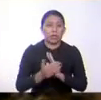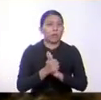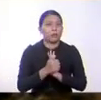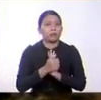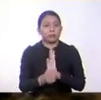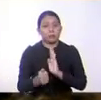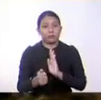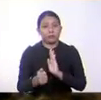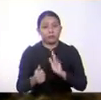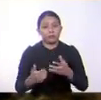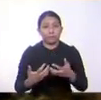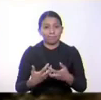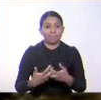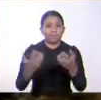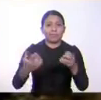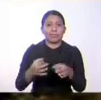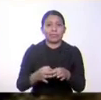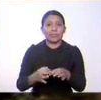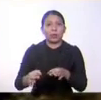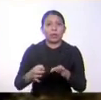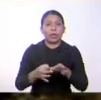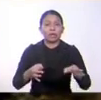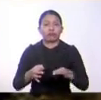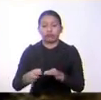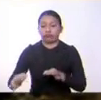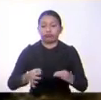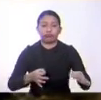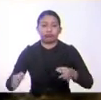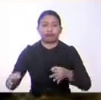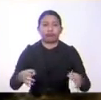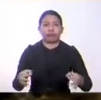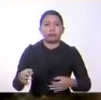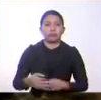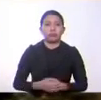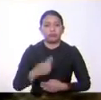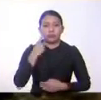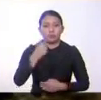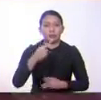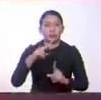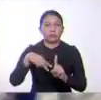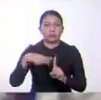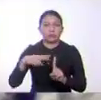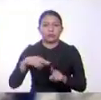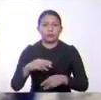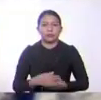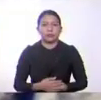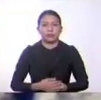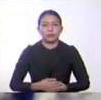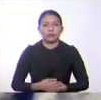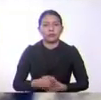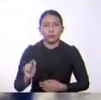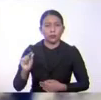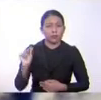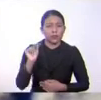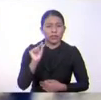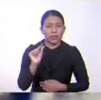de división celular. Estas células presentan las siguientes características. Son